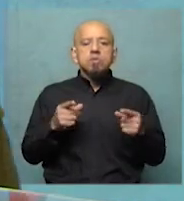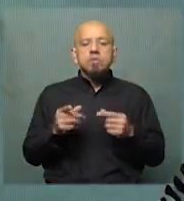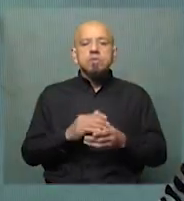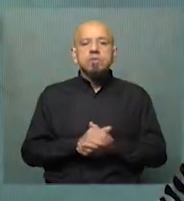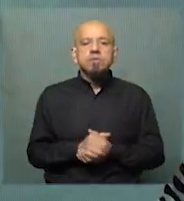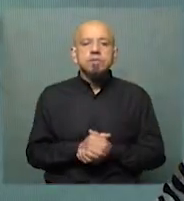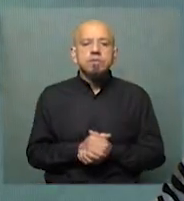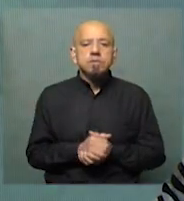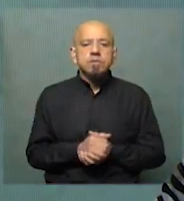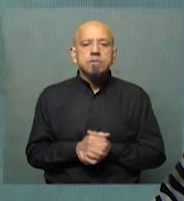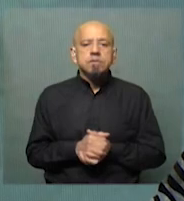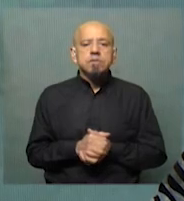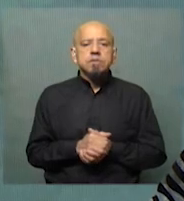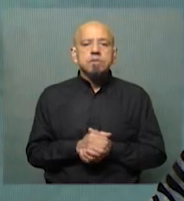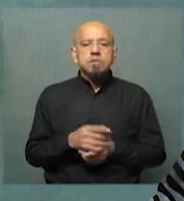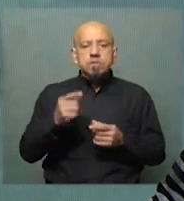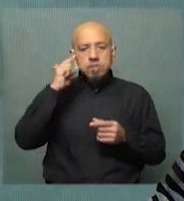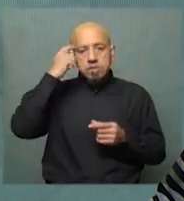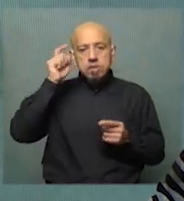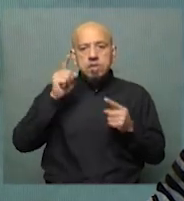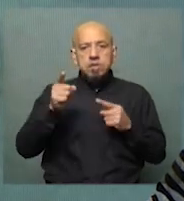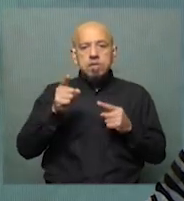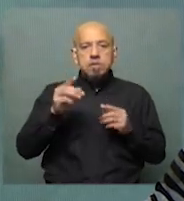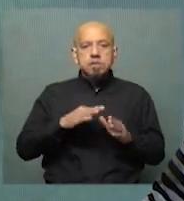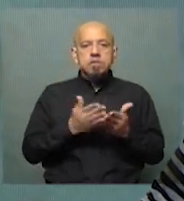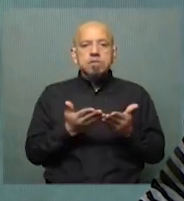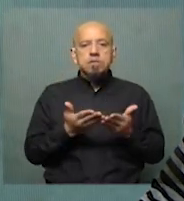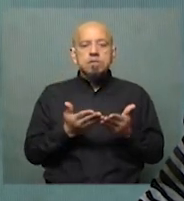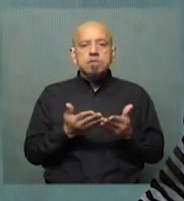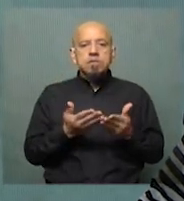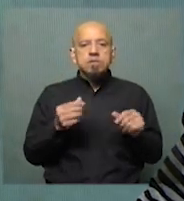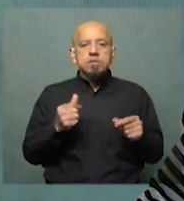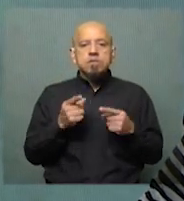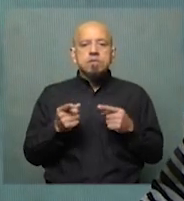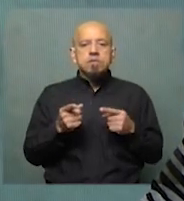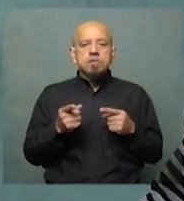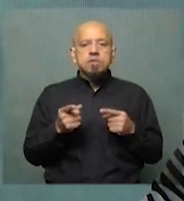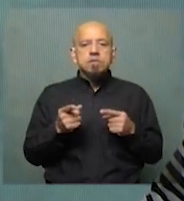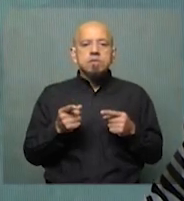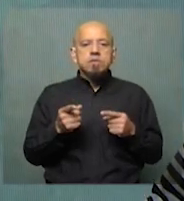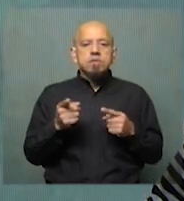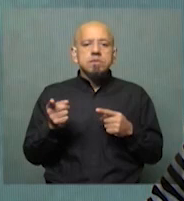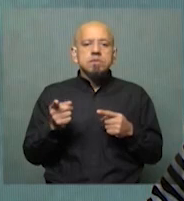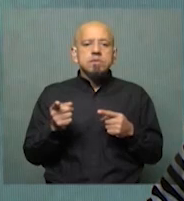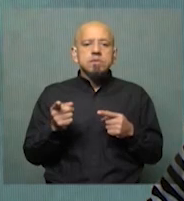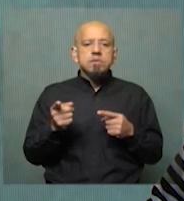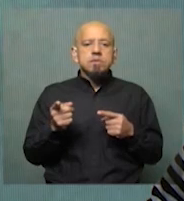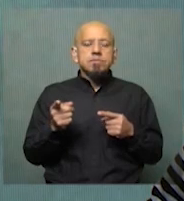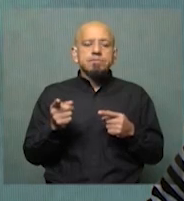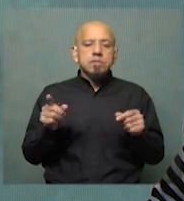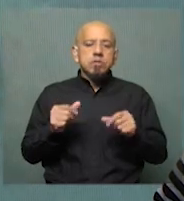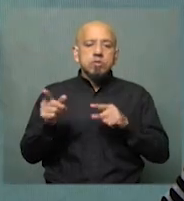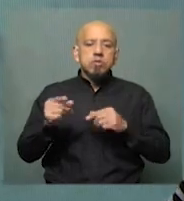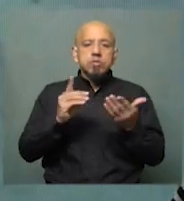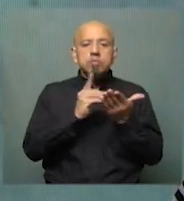Mira, la idea inicial del libro en realidad surgió de una conversación casual entre el gestor, digamos, que estaba detrás